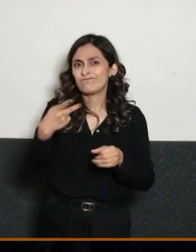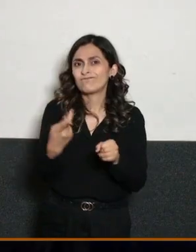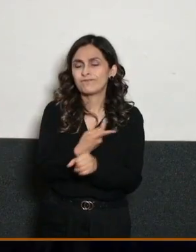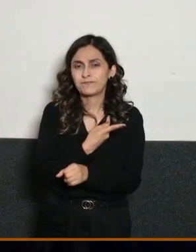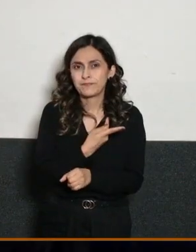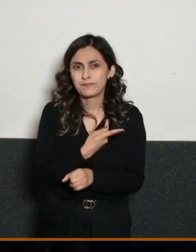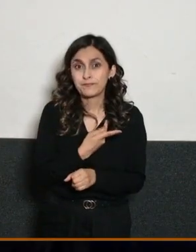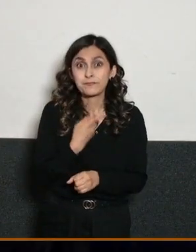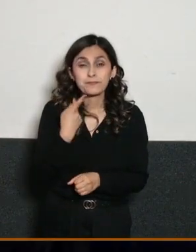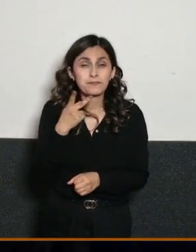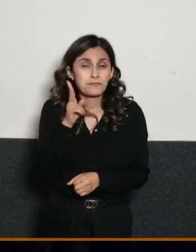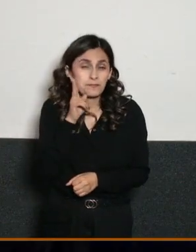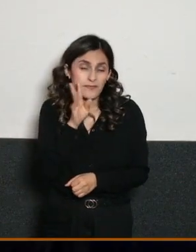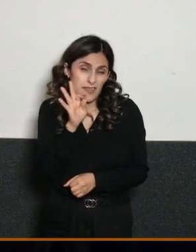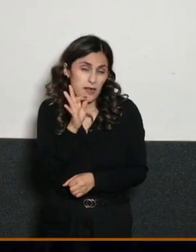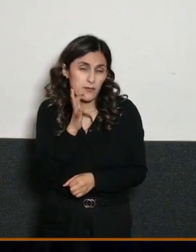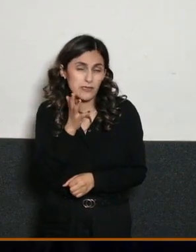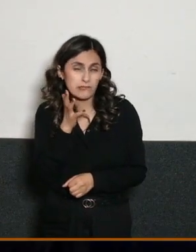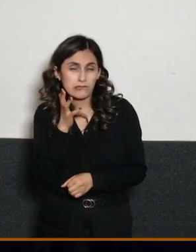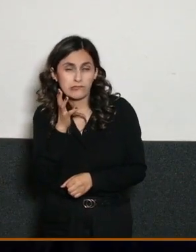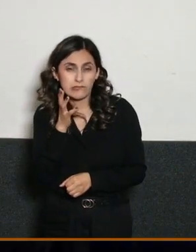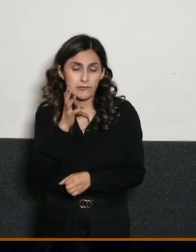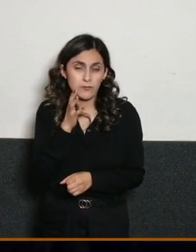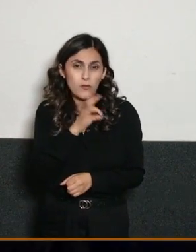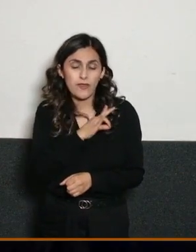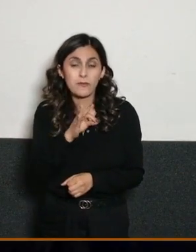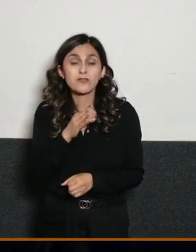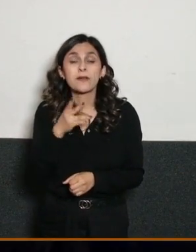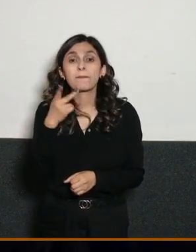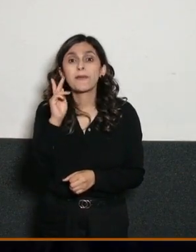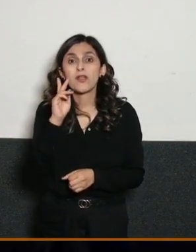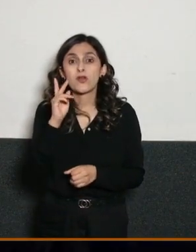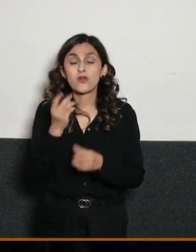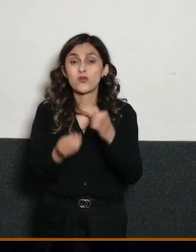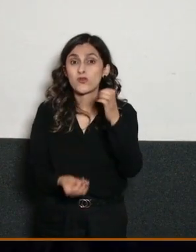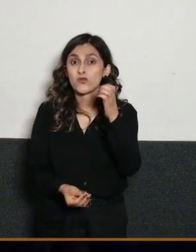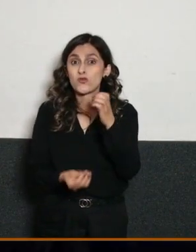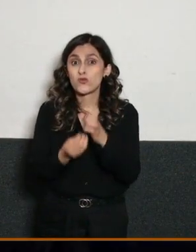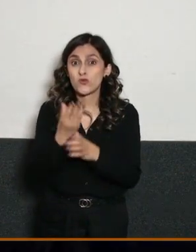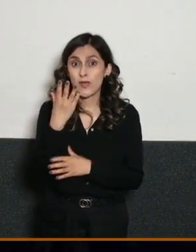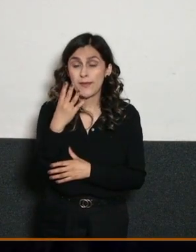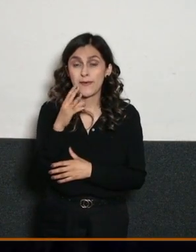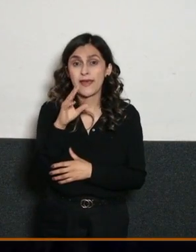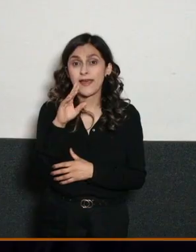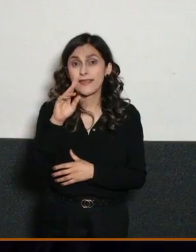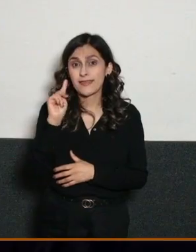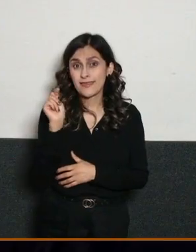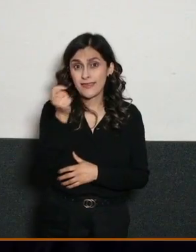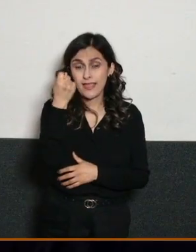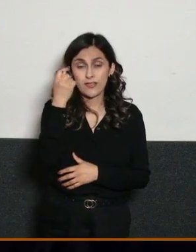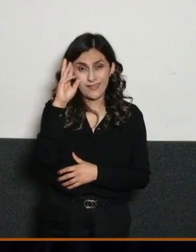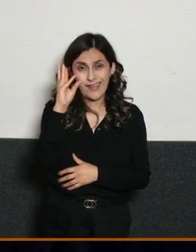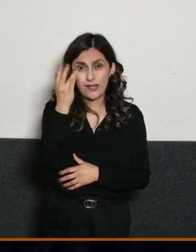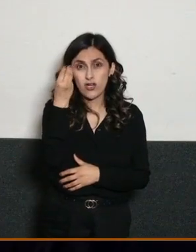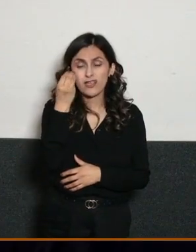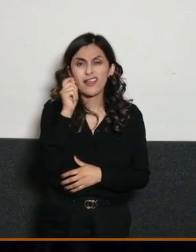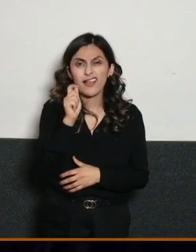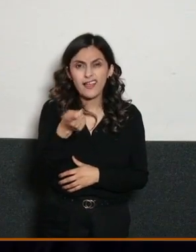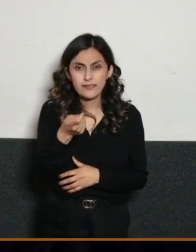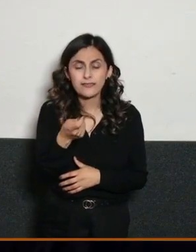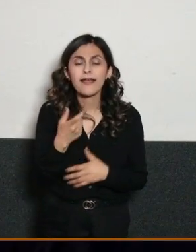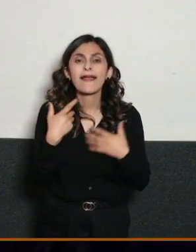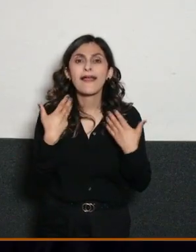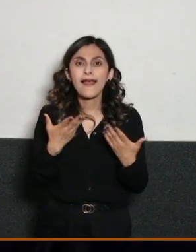Pero lo que es muy interesante de esta nueva tecnología es la data prescriptiva, que es qué tiene